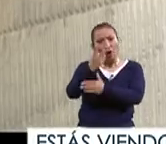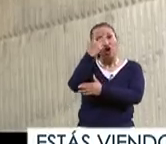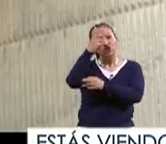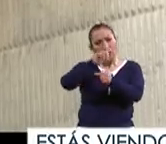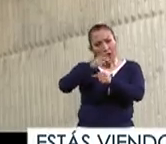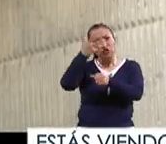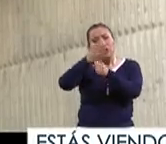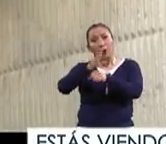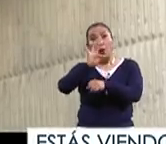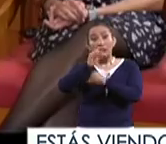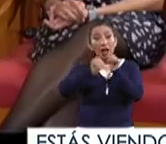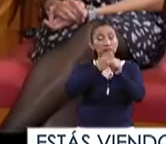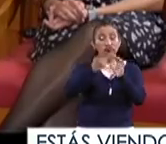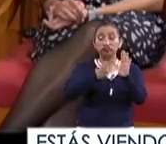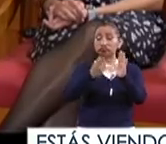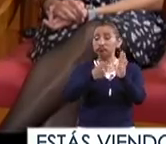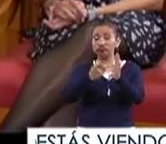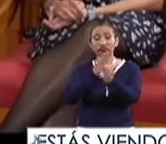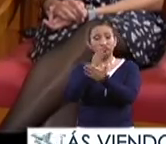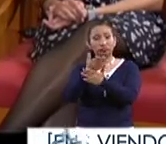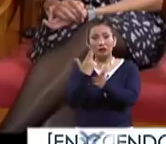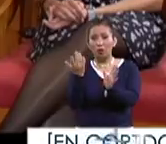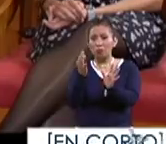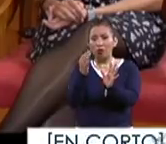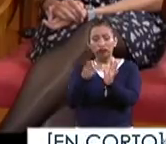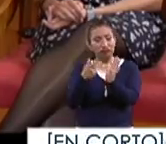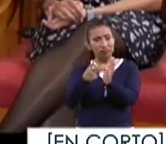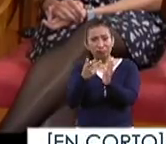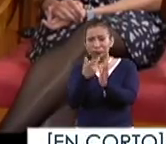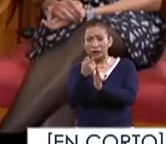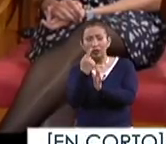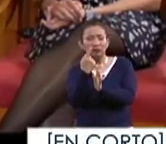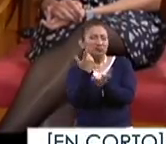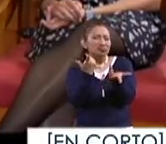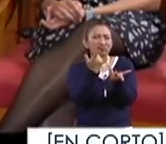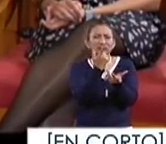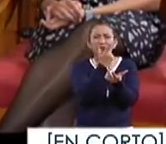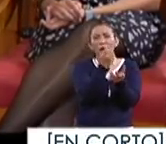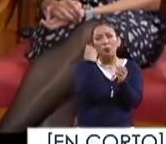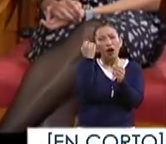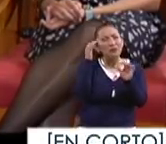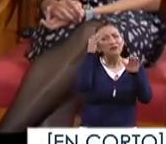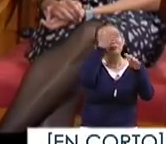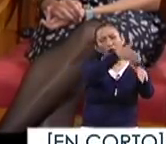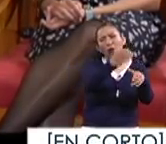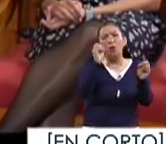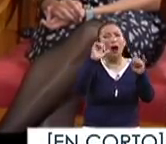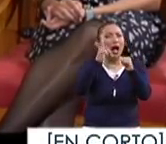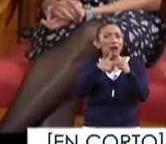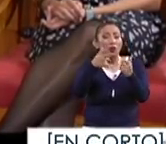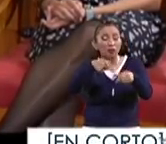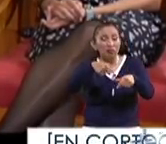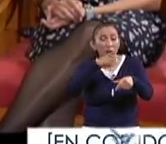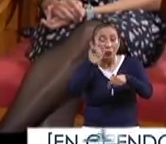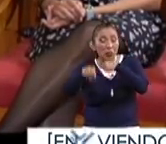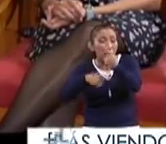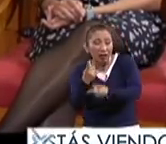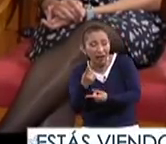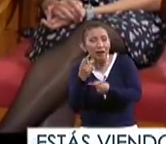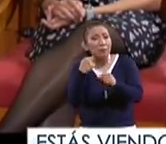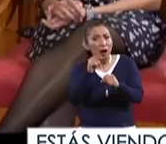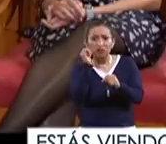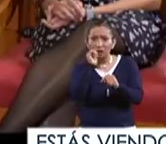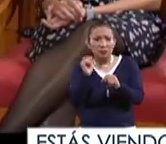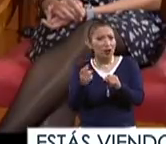8 días, hace 40 años, casi en forma ininterrumpida, solamente si tengo congresos o por alguna razón, un compromiso,